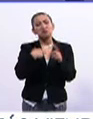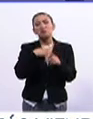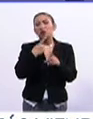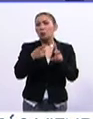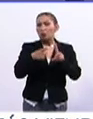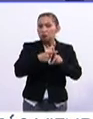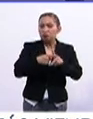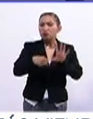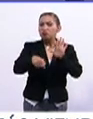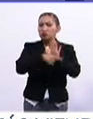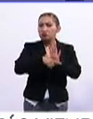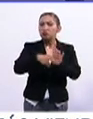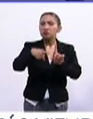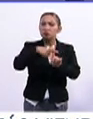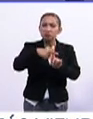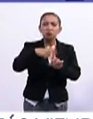básicas